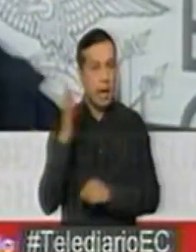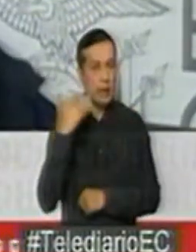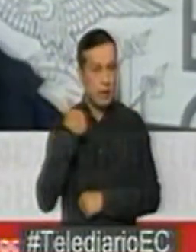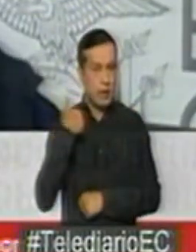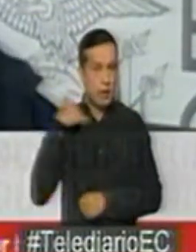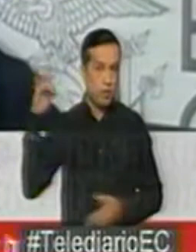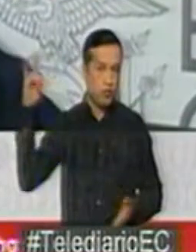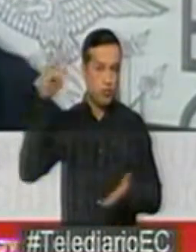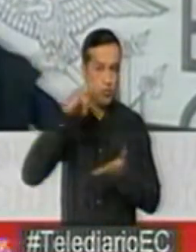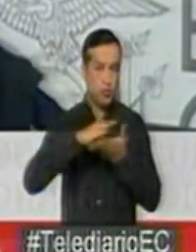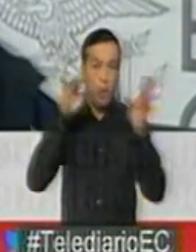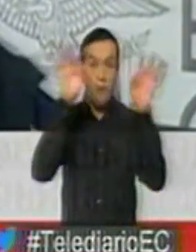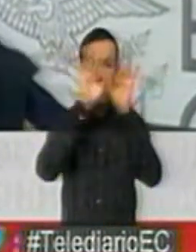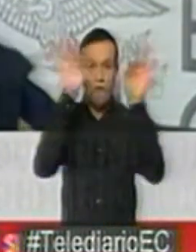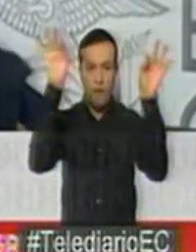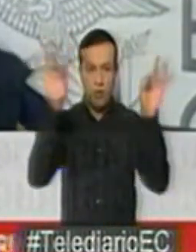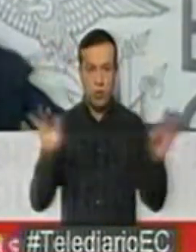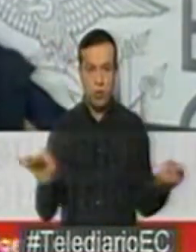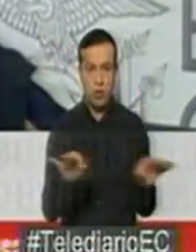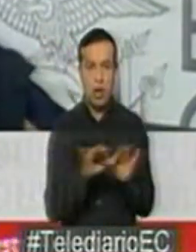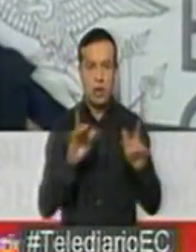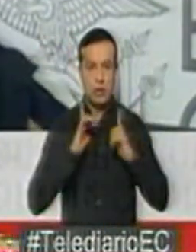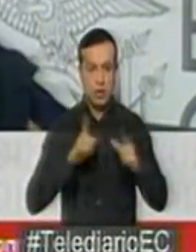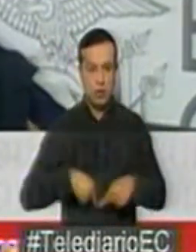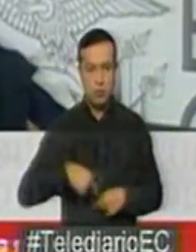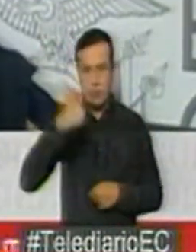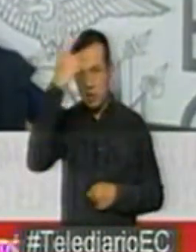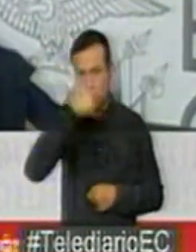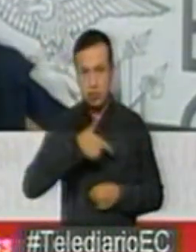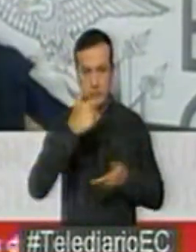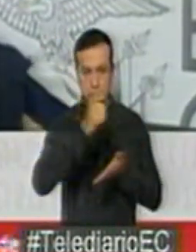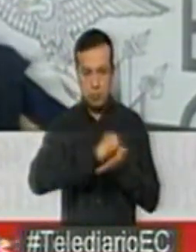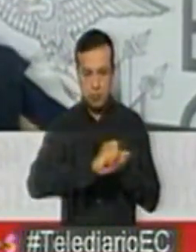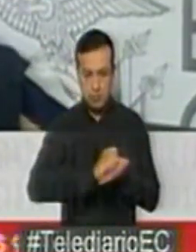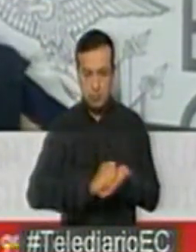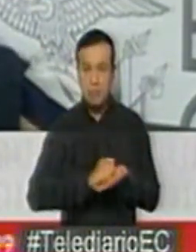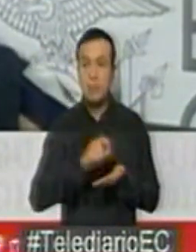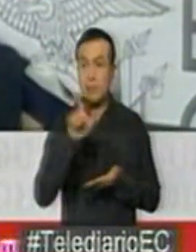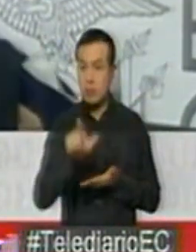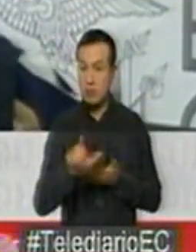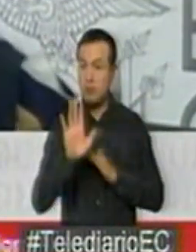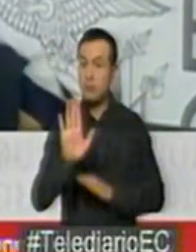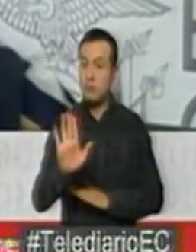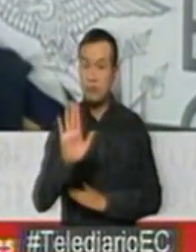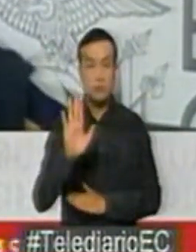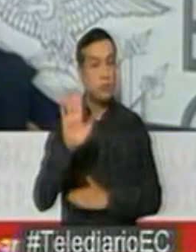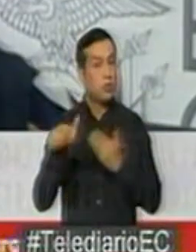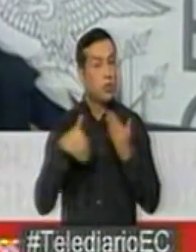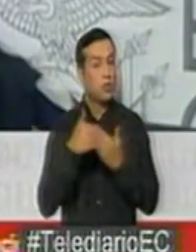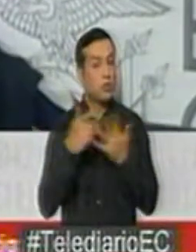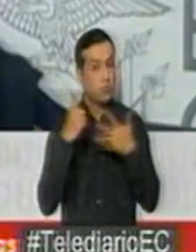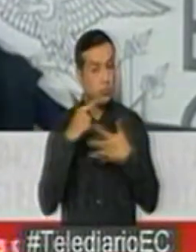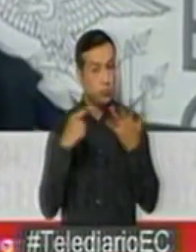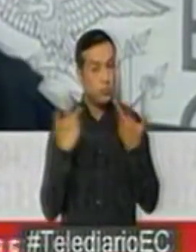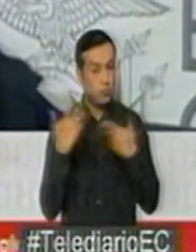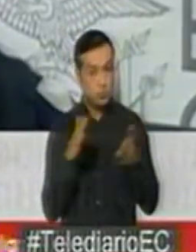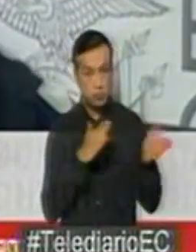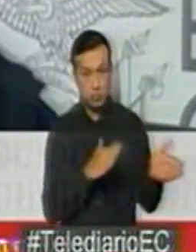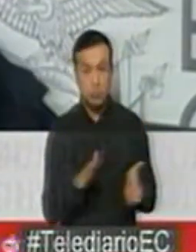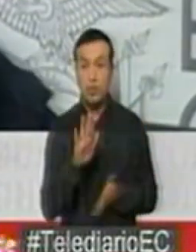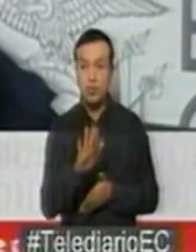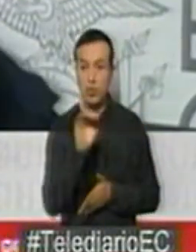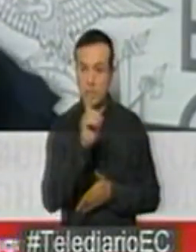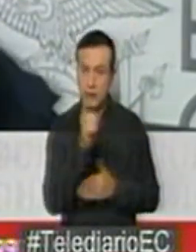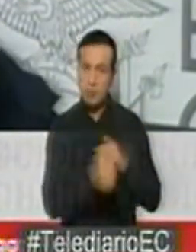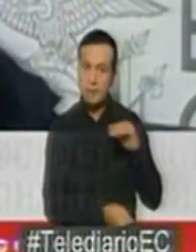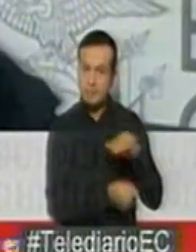llenar también un documento donde esté el compromiso y estén todas las medidas que deben de seguir para el aislamiento, ¿no? Ahí